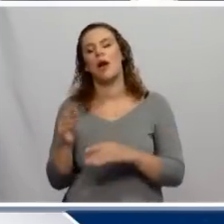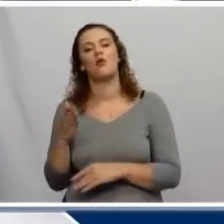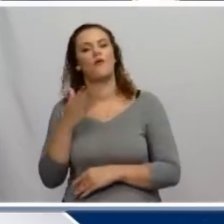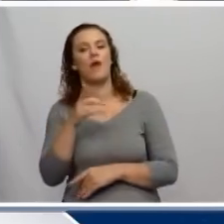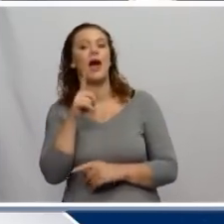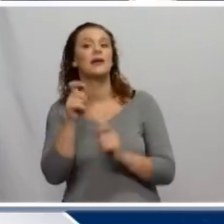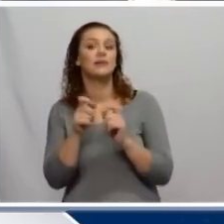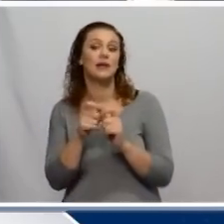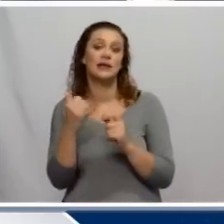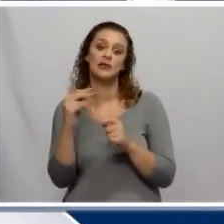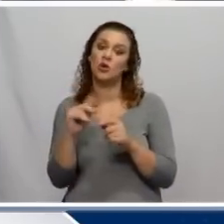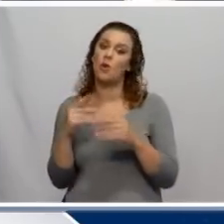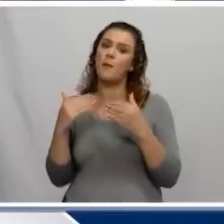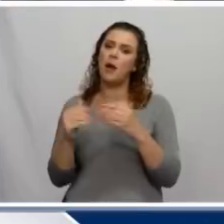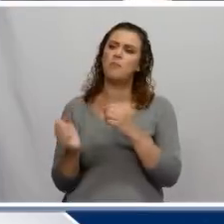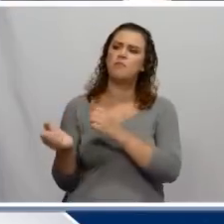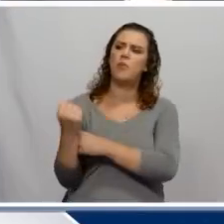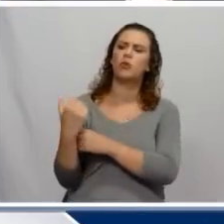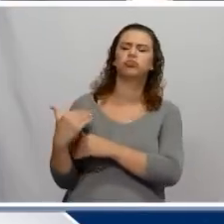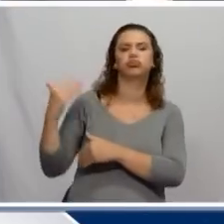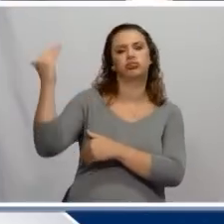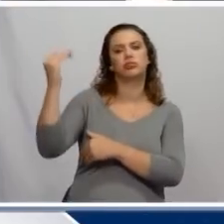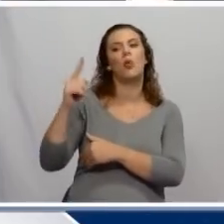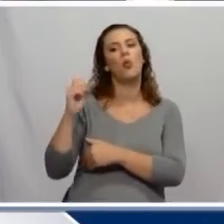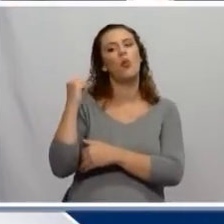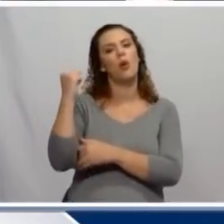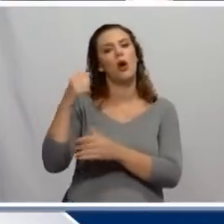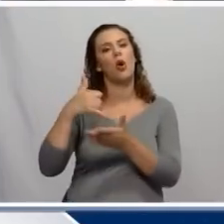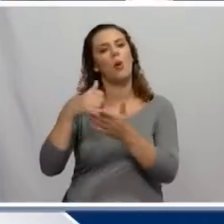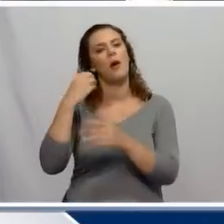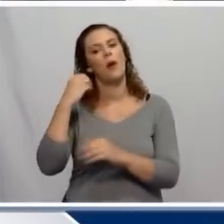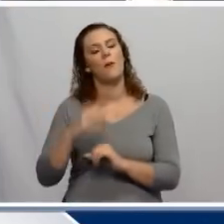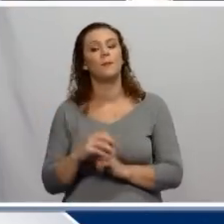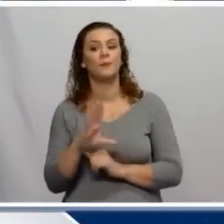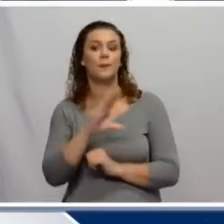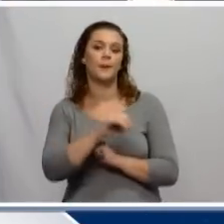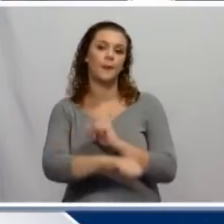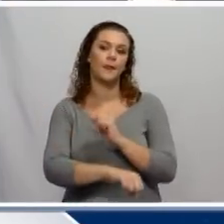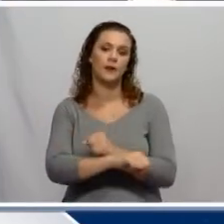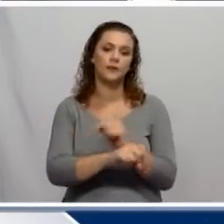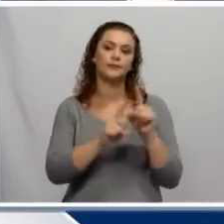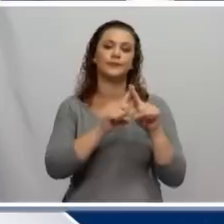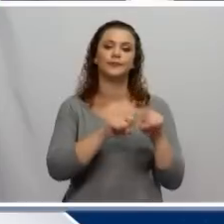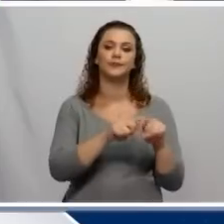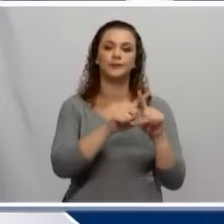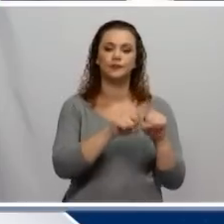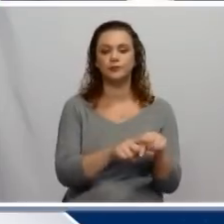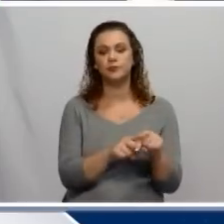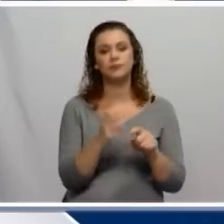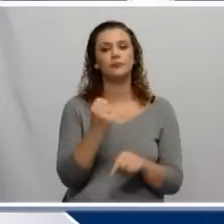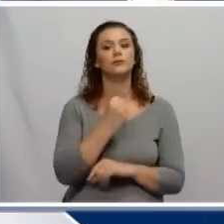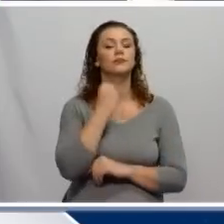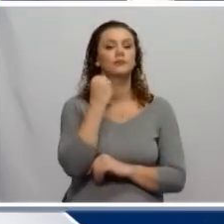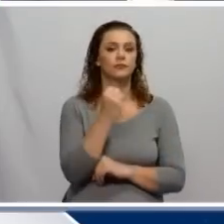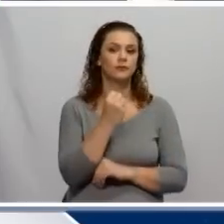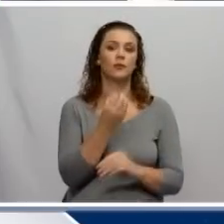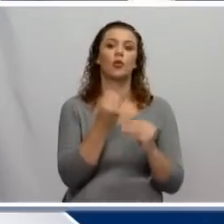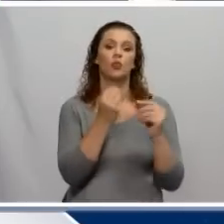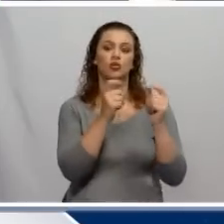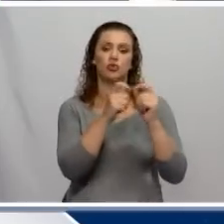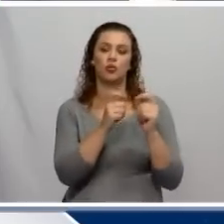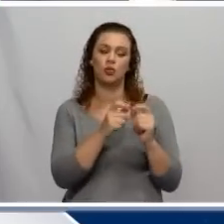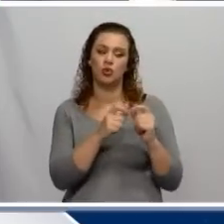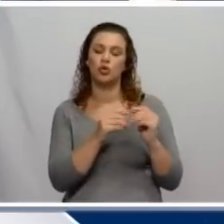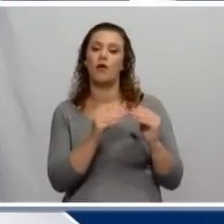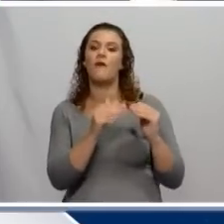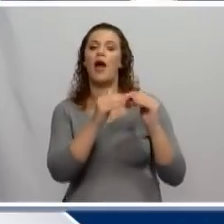ahí está el detalle si no Panamá hace rato nos hubiera pasado un partido ganado Sí exactamente y los partidos eliminatorios que se ganan dan muchos puntos